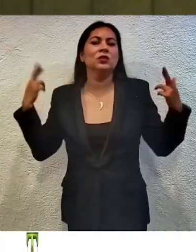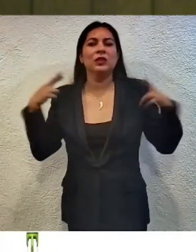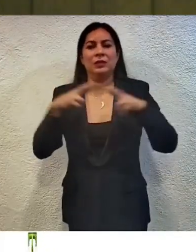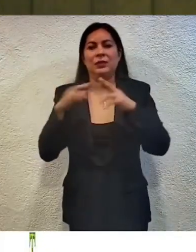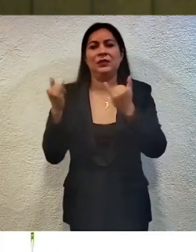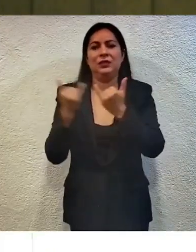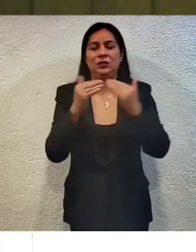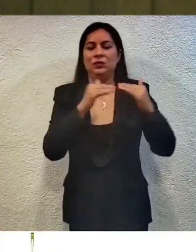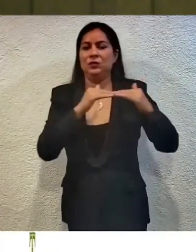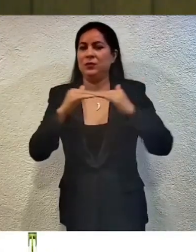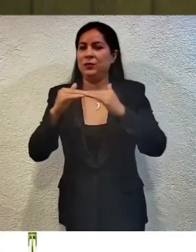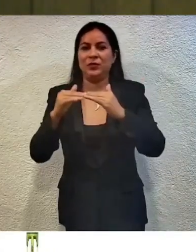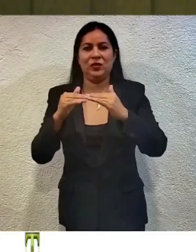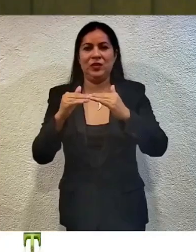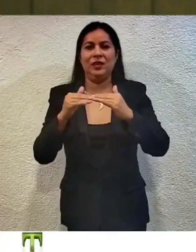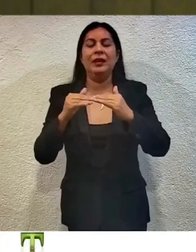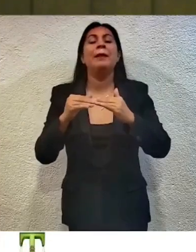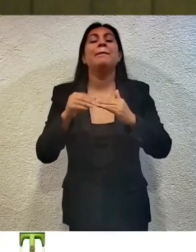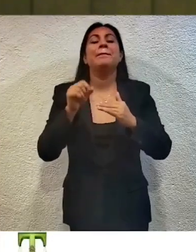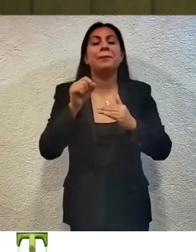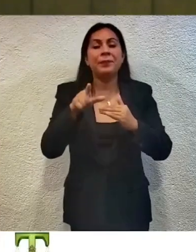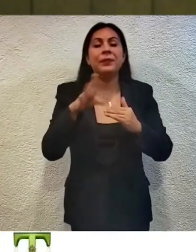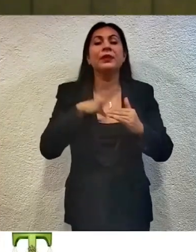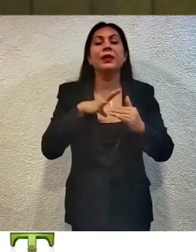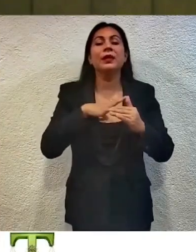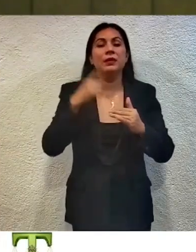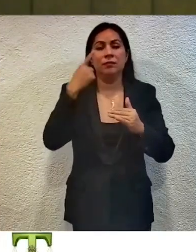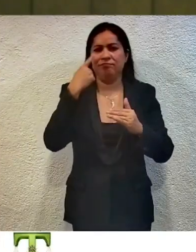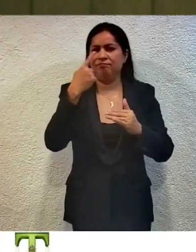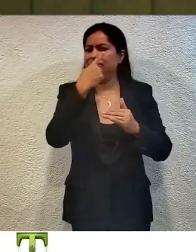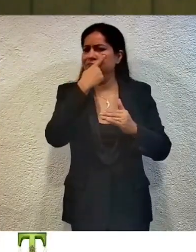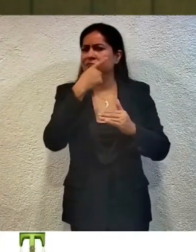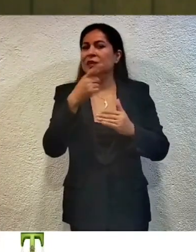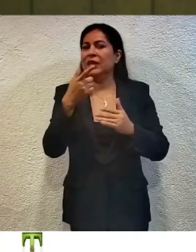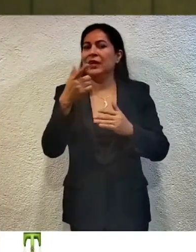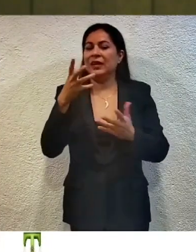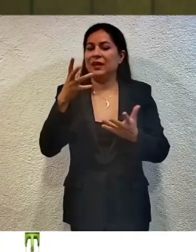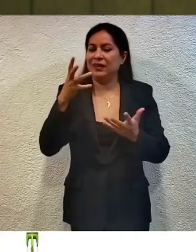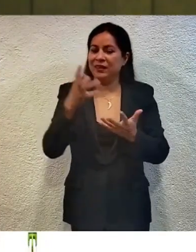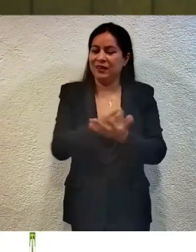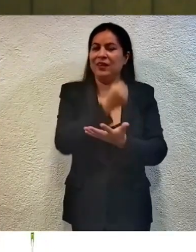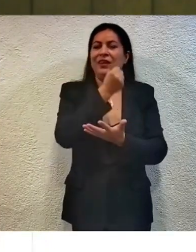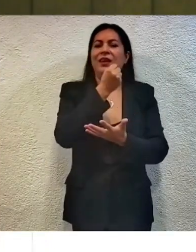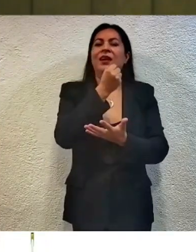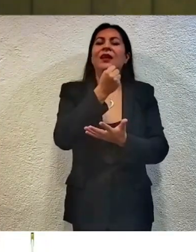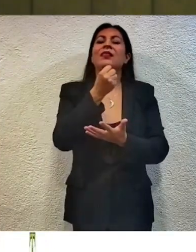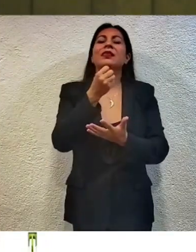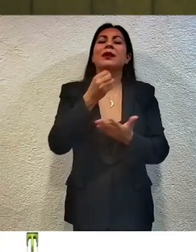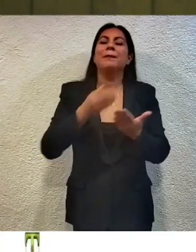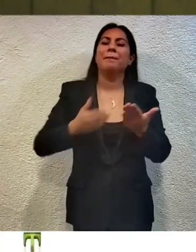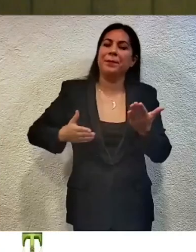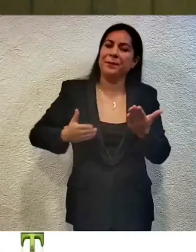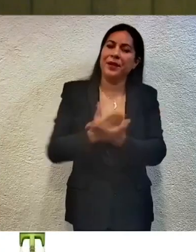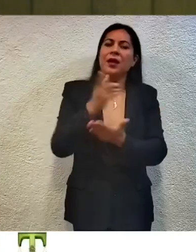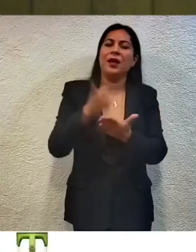de representación proporcional, tomando en cuenta el triunfo de mayoría